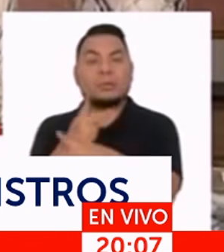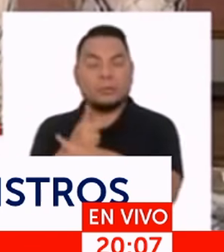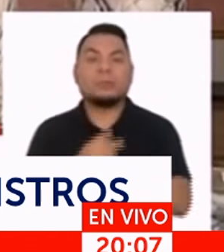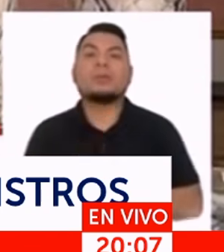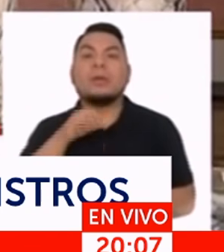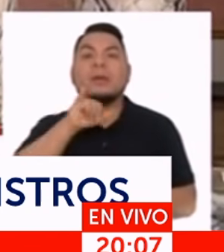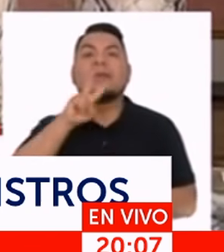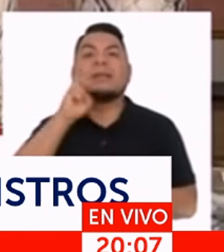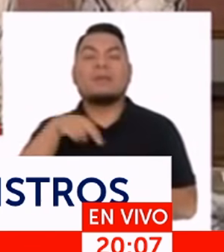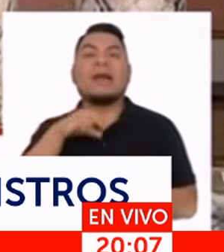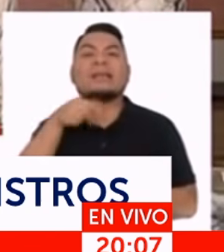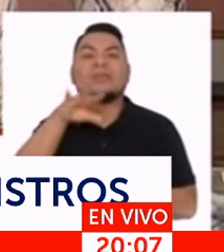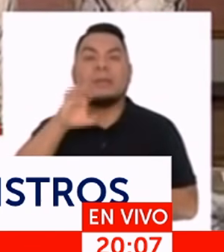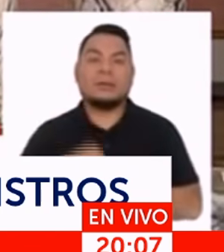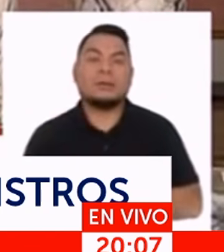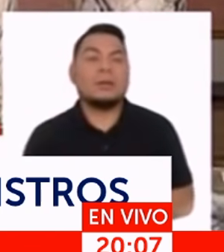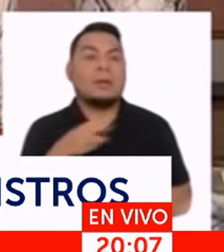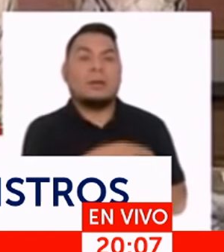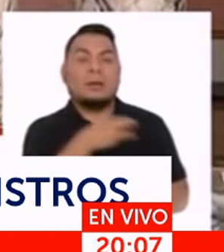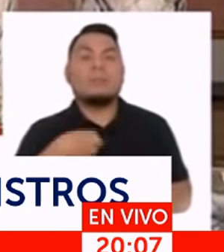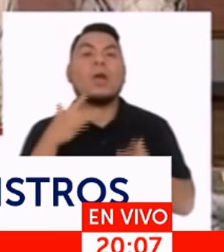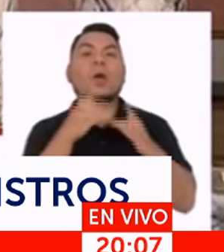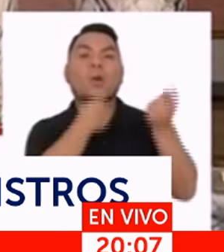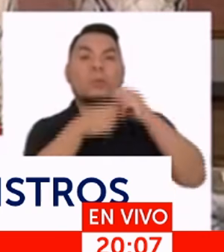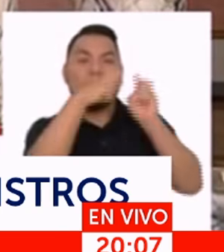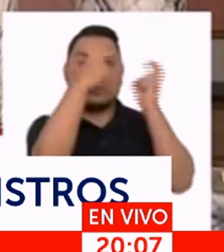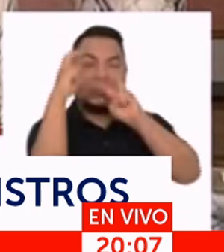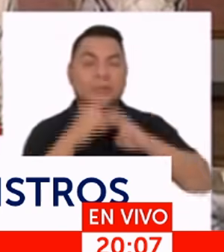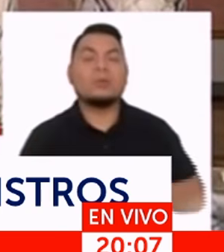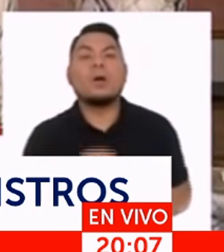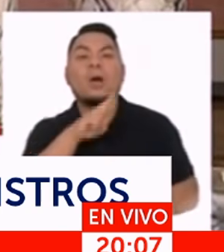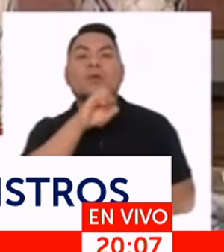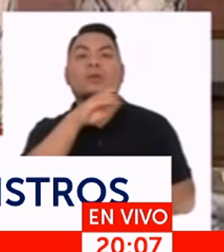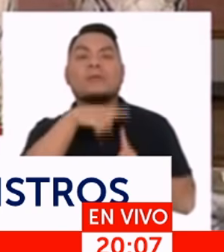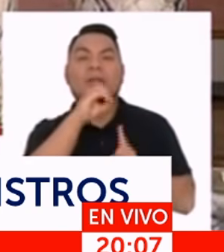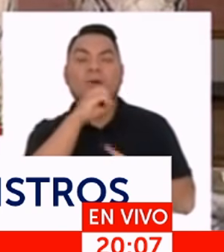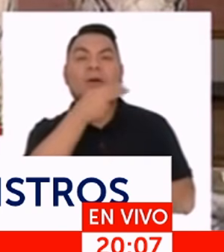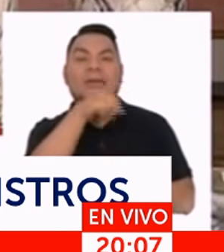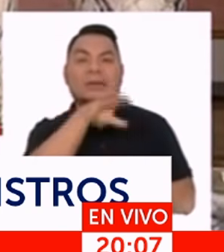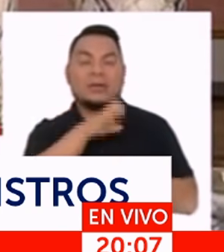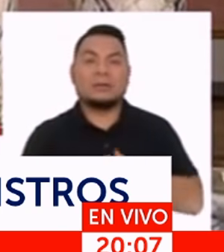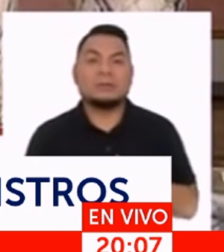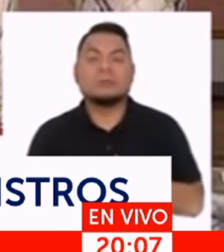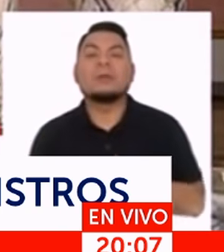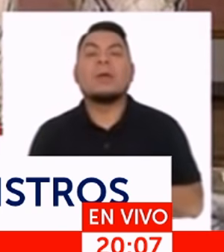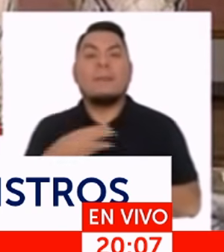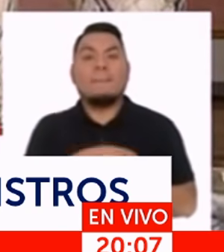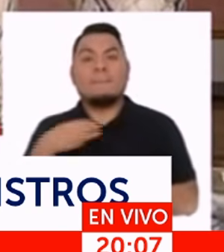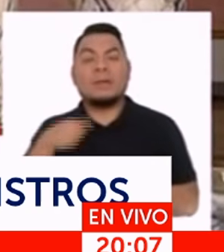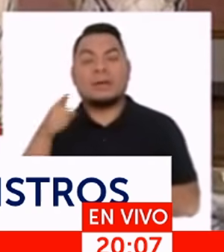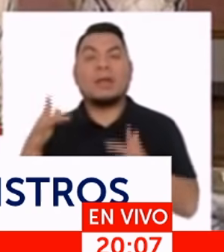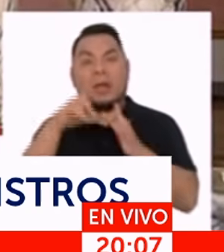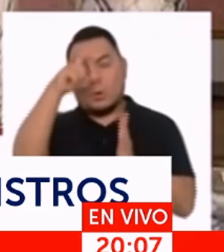Producción, Iván Quispe Apaza. Ministerio de Comercio Exterior y Turismo, Roberto Helbert Sánchez Palomino.